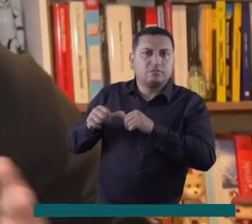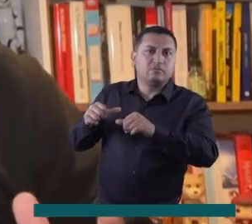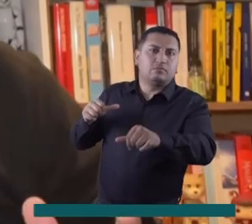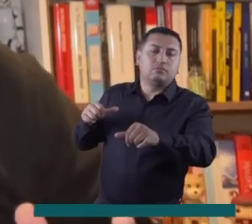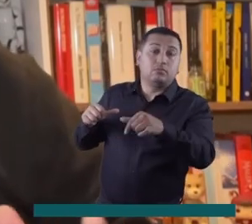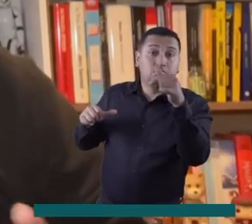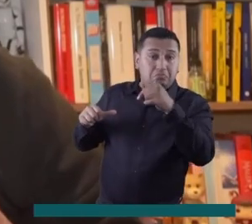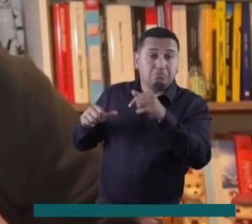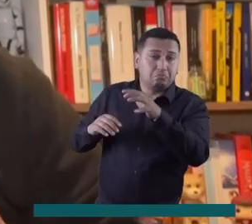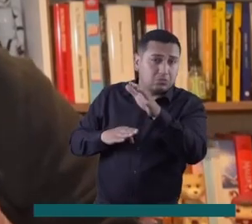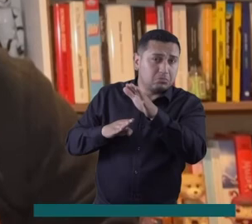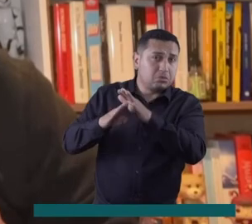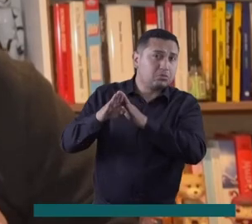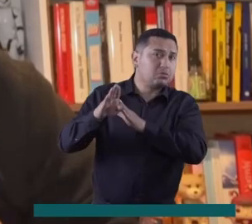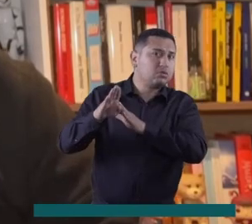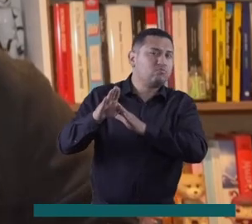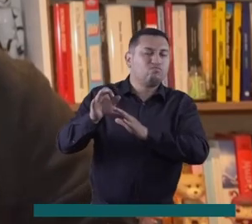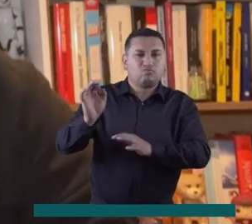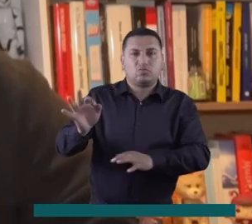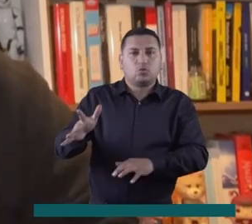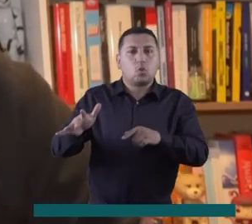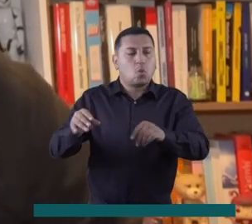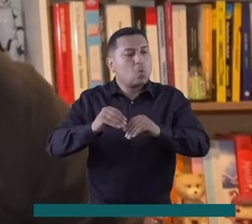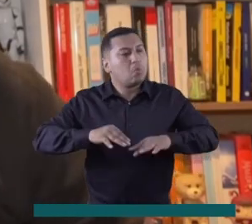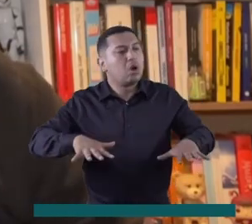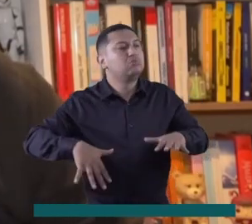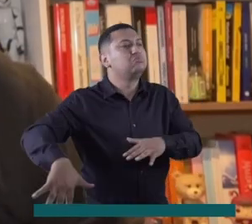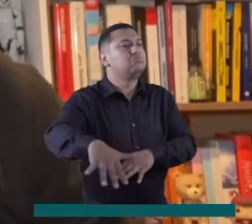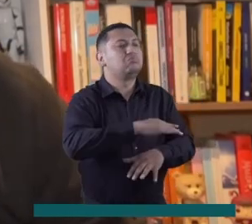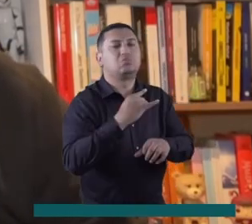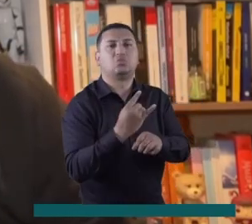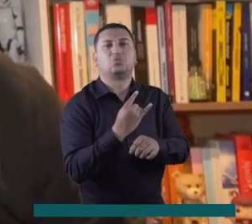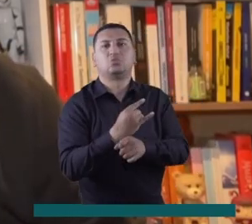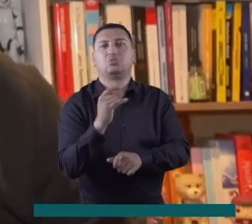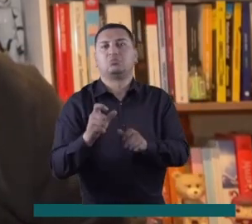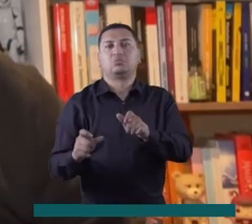tecnológica que sorprende y en donde se espera que este tipo de herramientas se democraticen cada vez más.